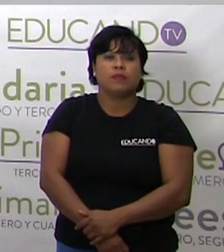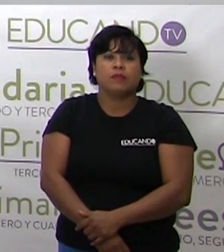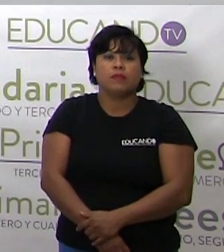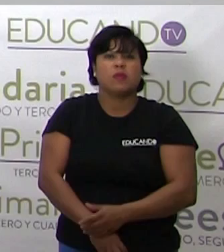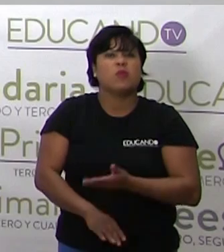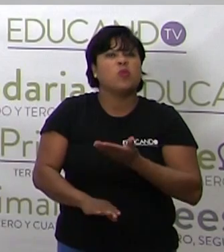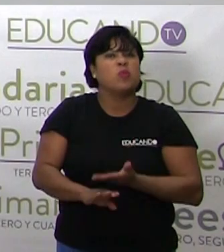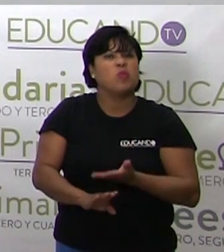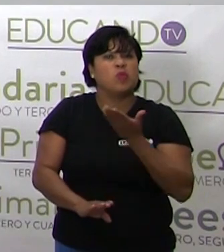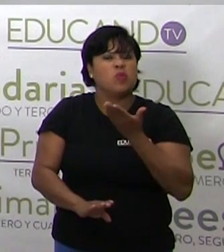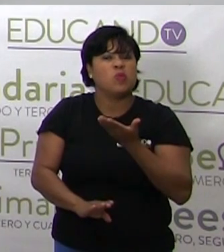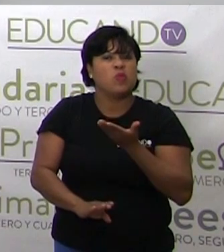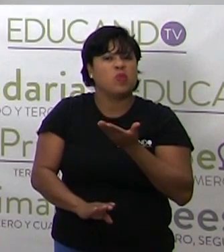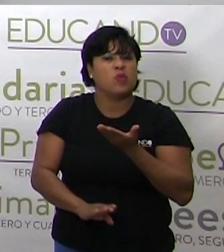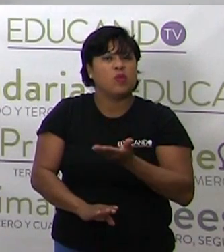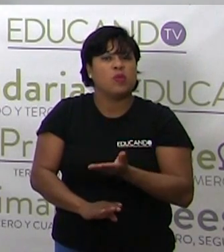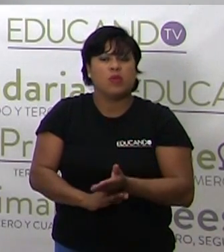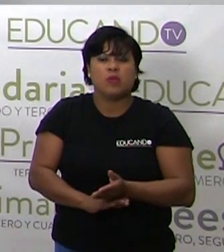muy